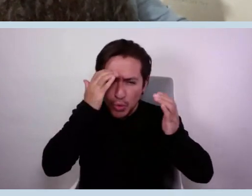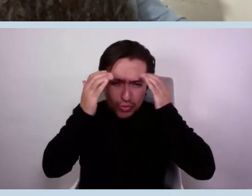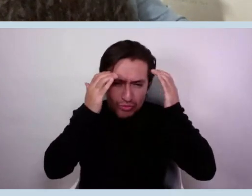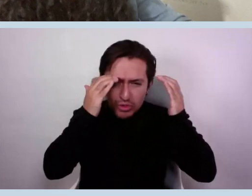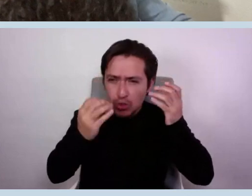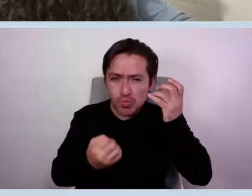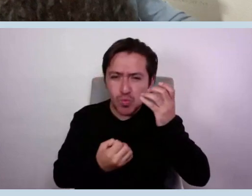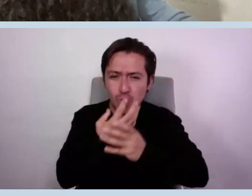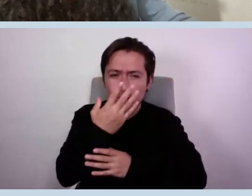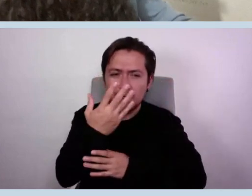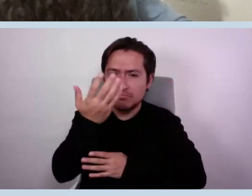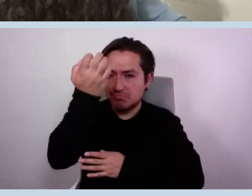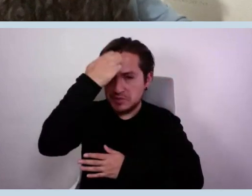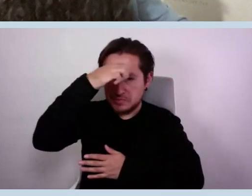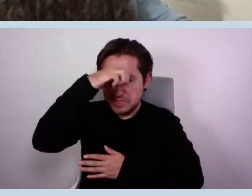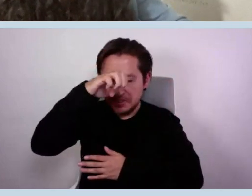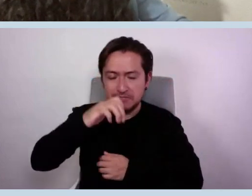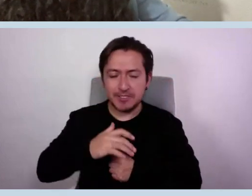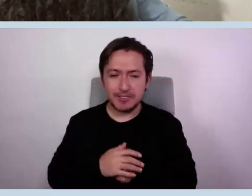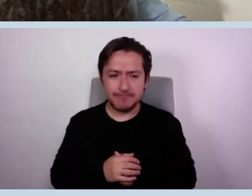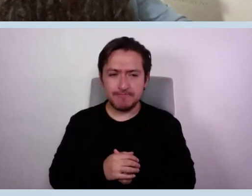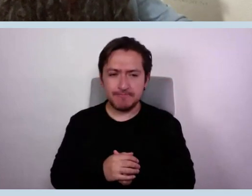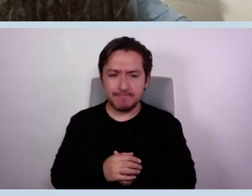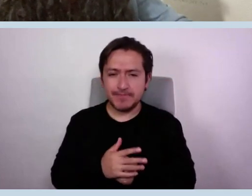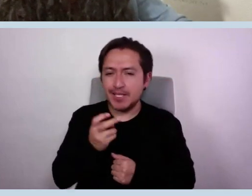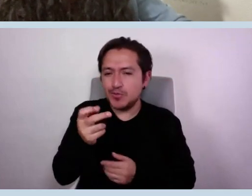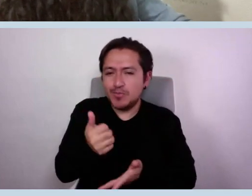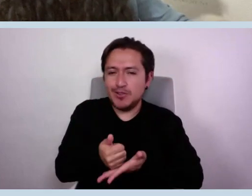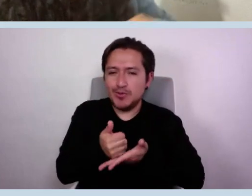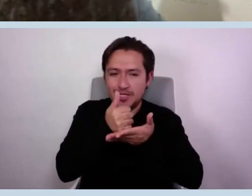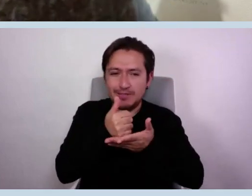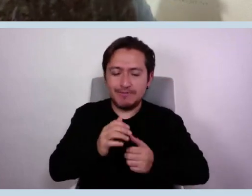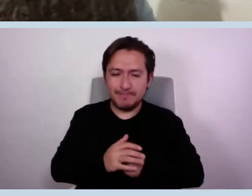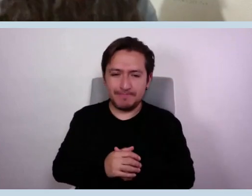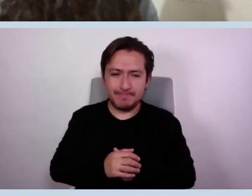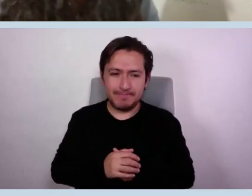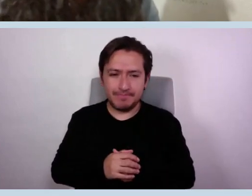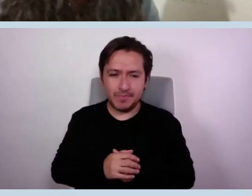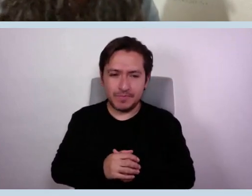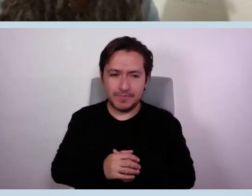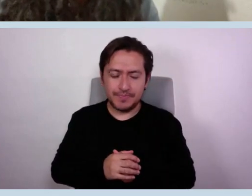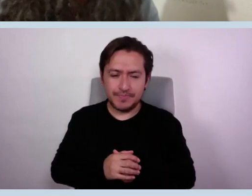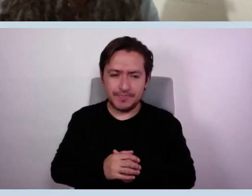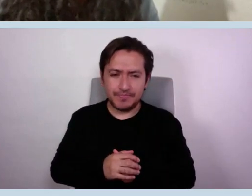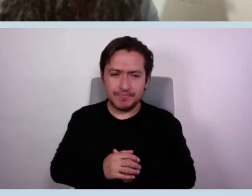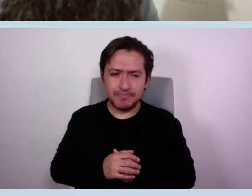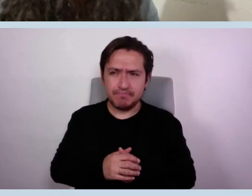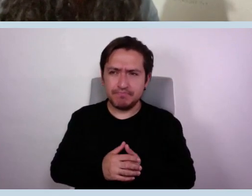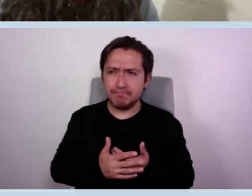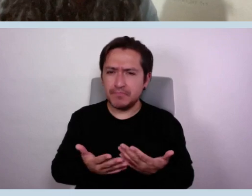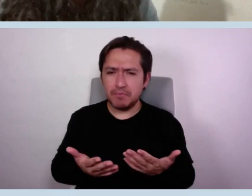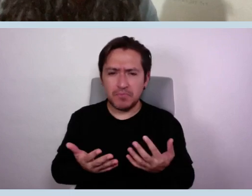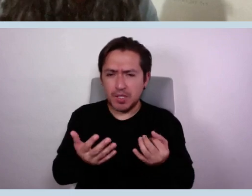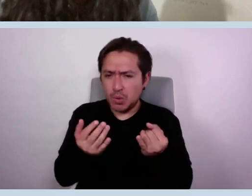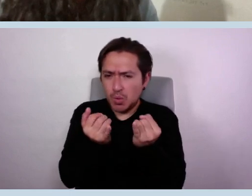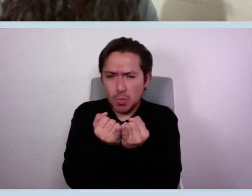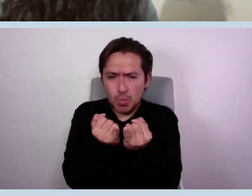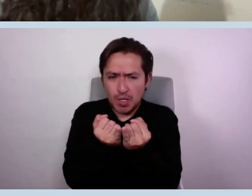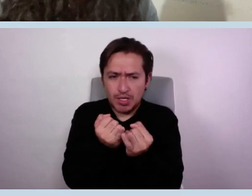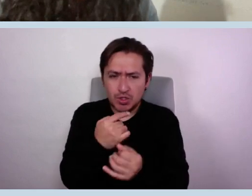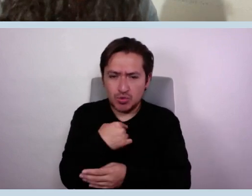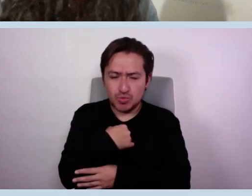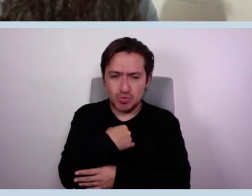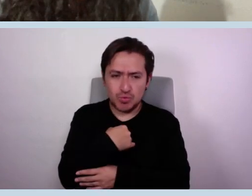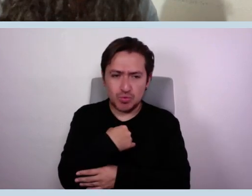experiencias en el camino que me han acompañado también y pues también yo